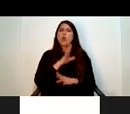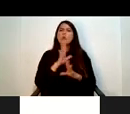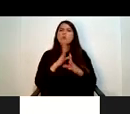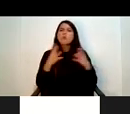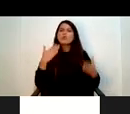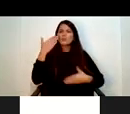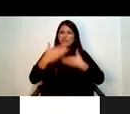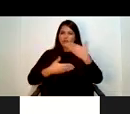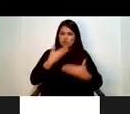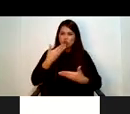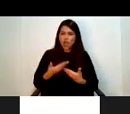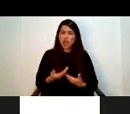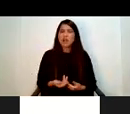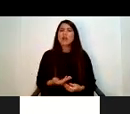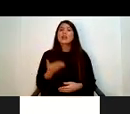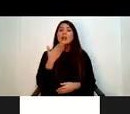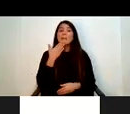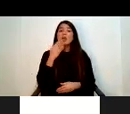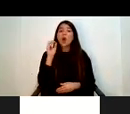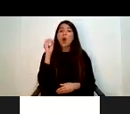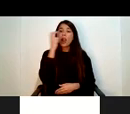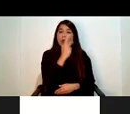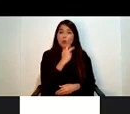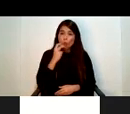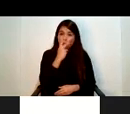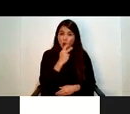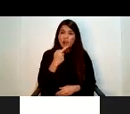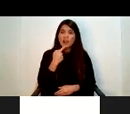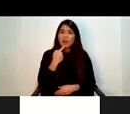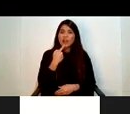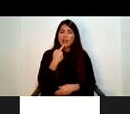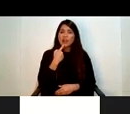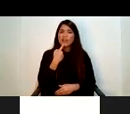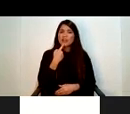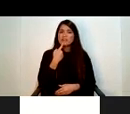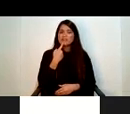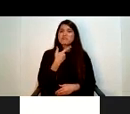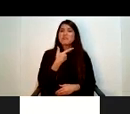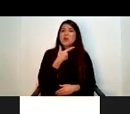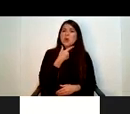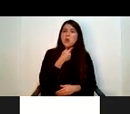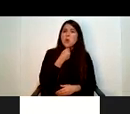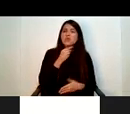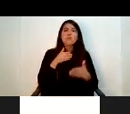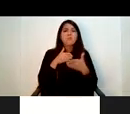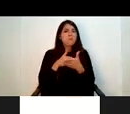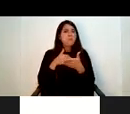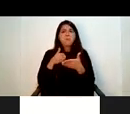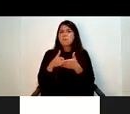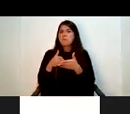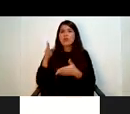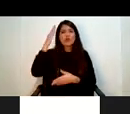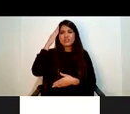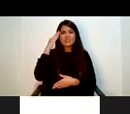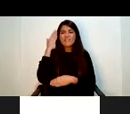funcional, o el lenguaje que tienen en realidad es parte de a lo mejor sus gustos restrictivos y no sabe pedir